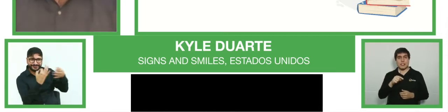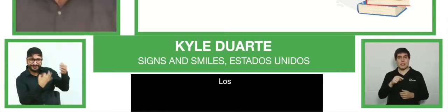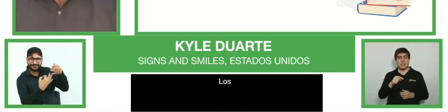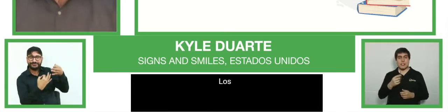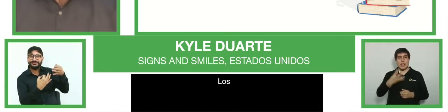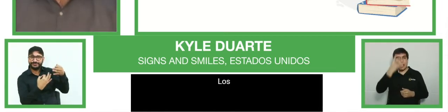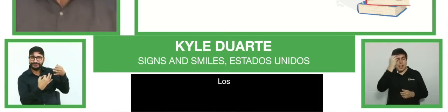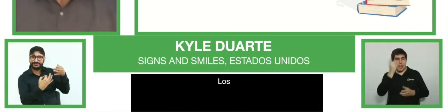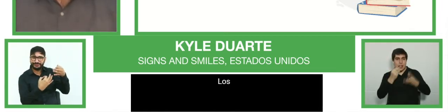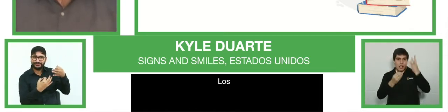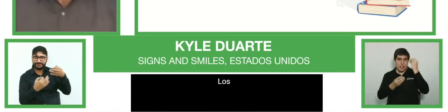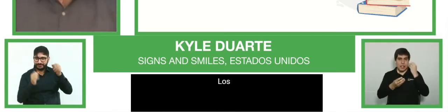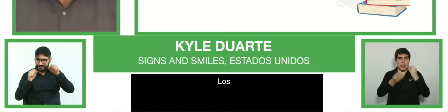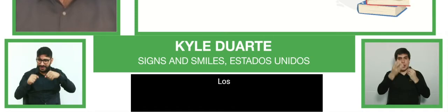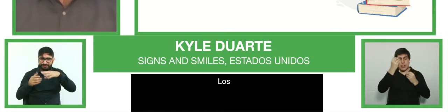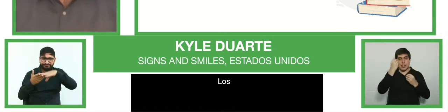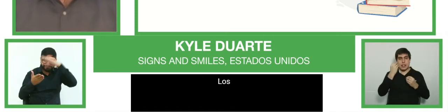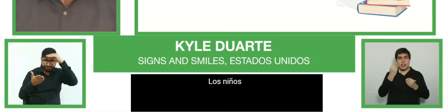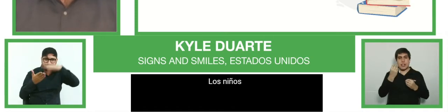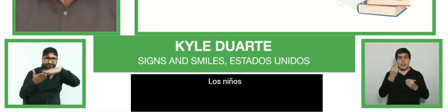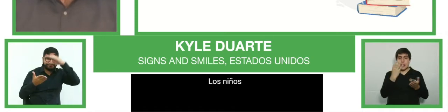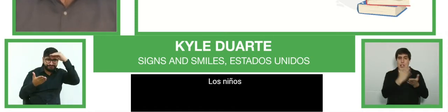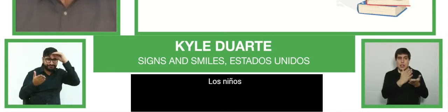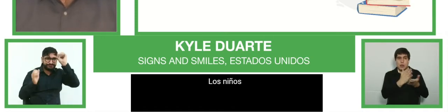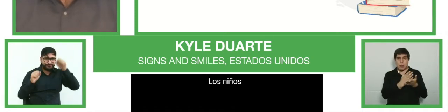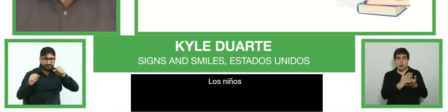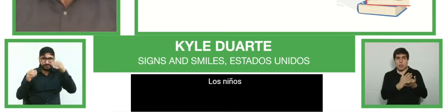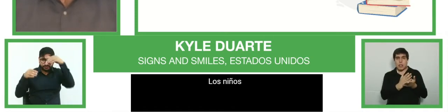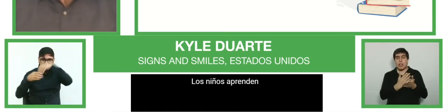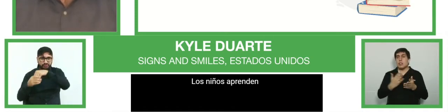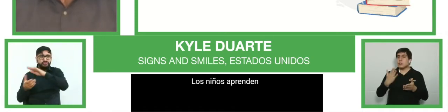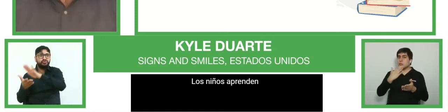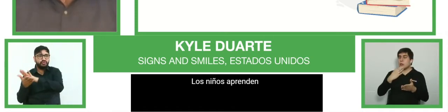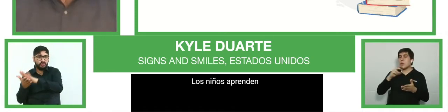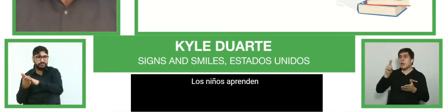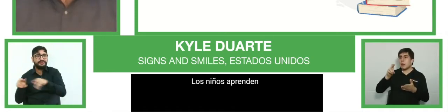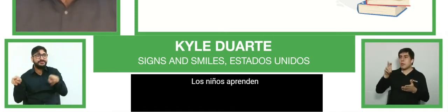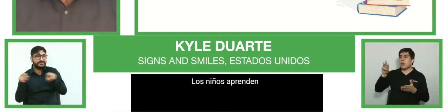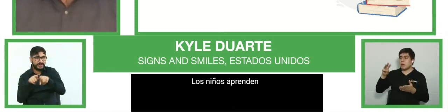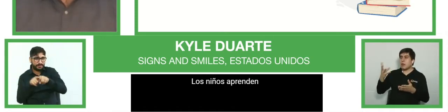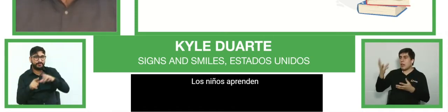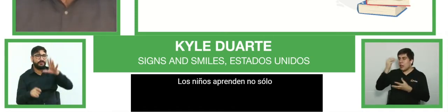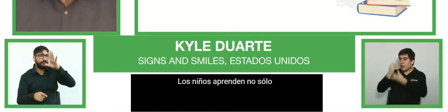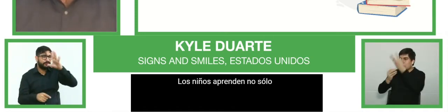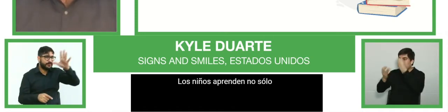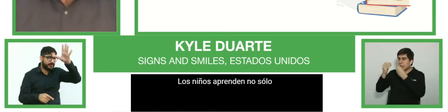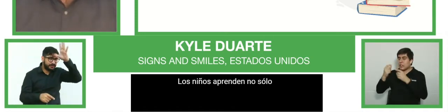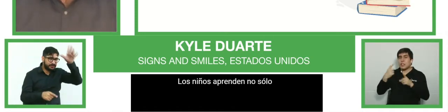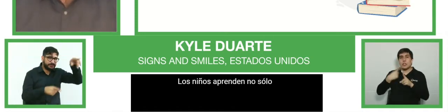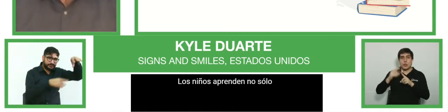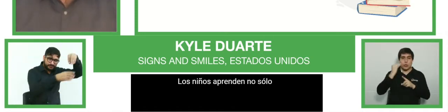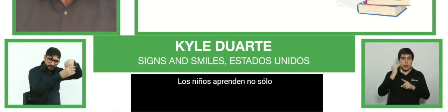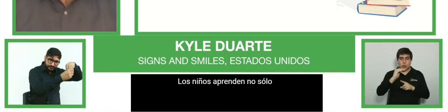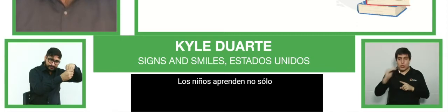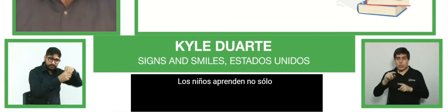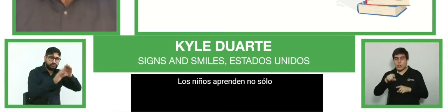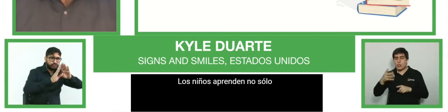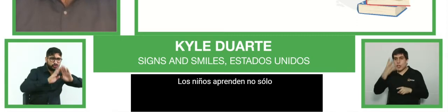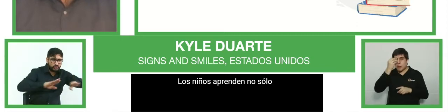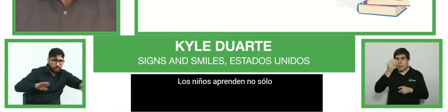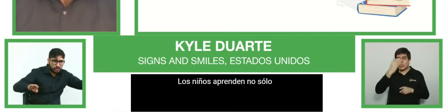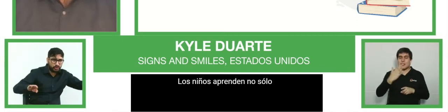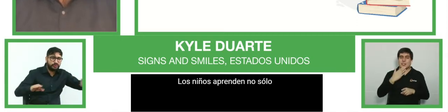aprenden no solo en la escuela, sino que de sus padres, de sus pares. Entonces, nuestro proyecto